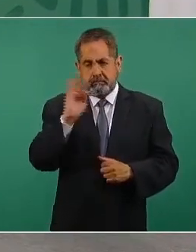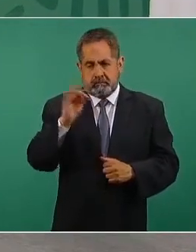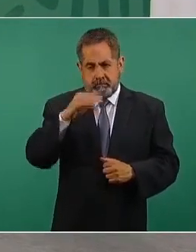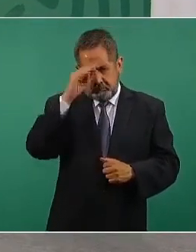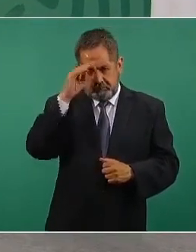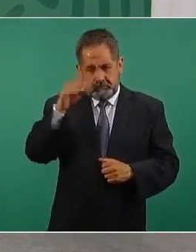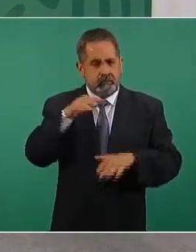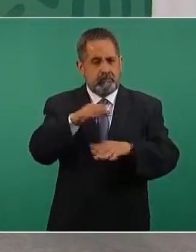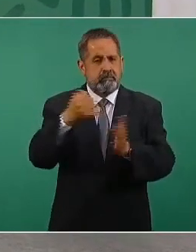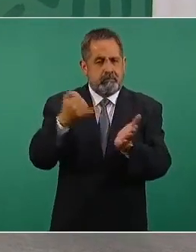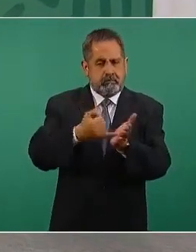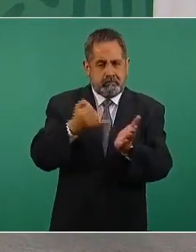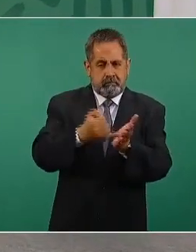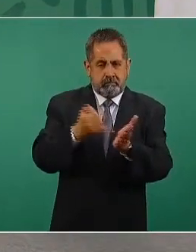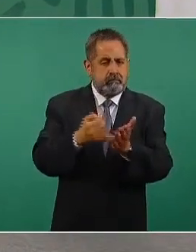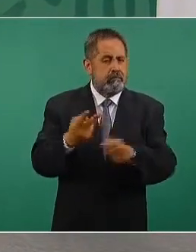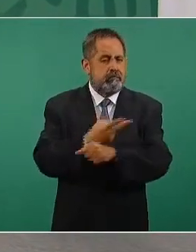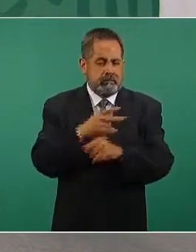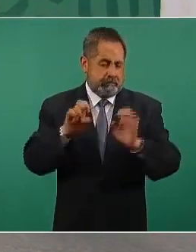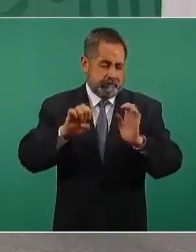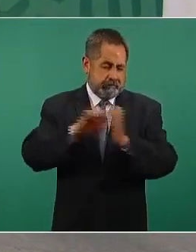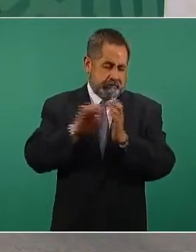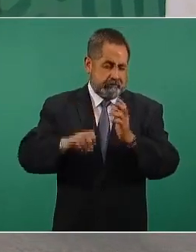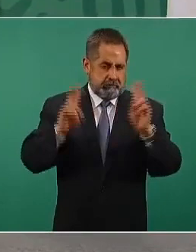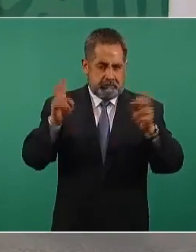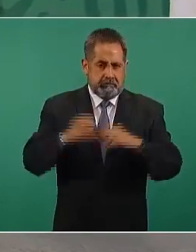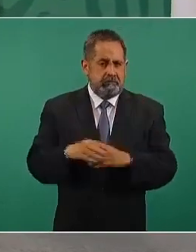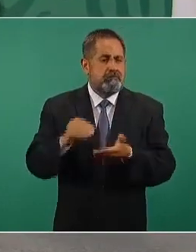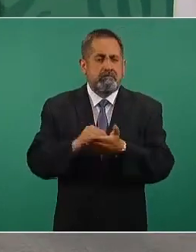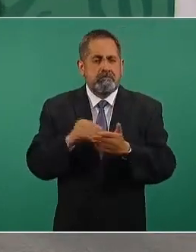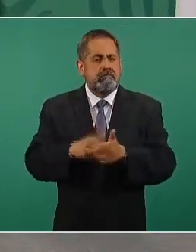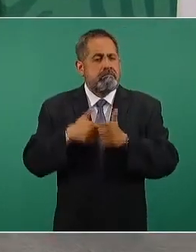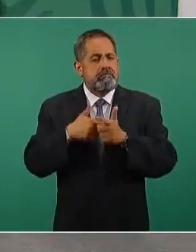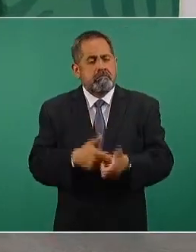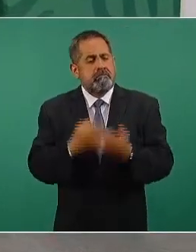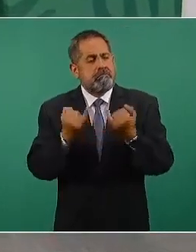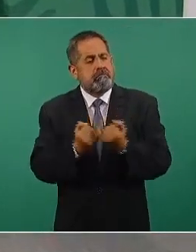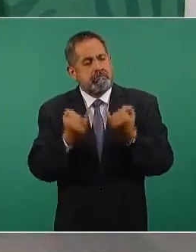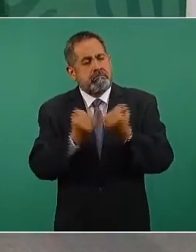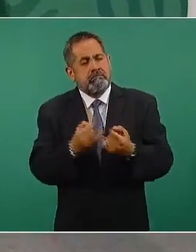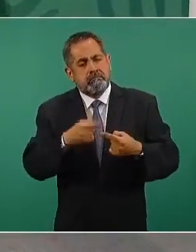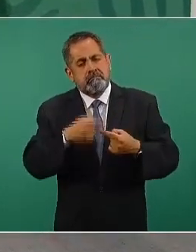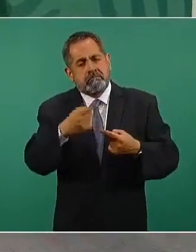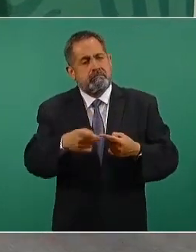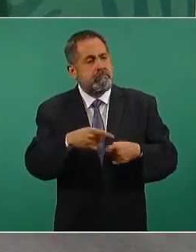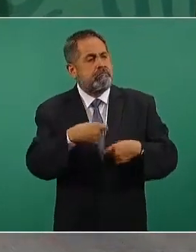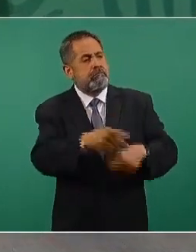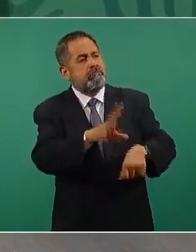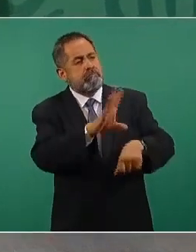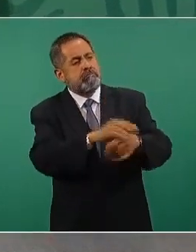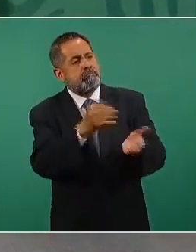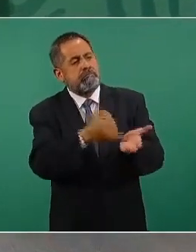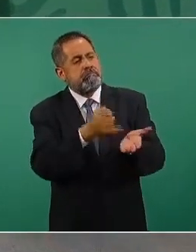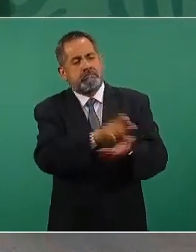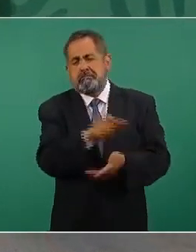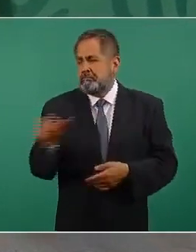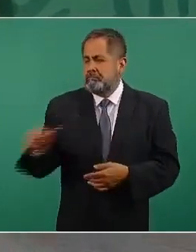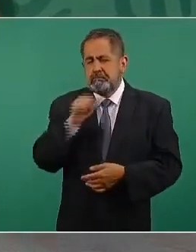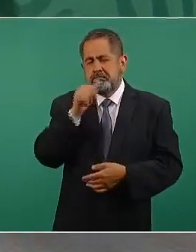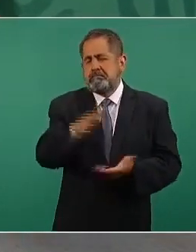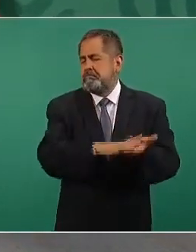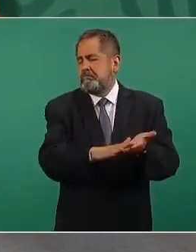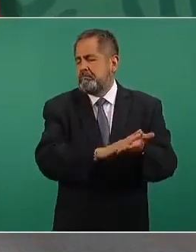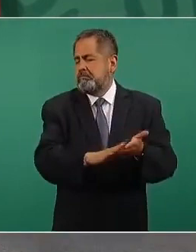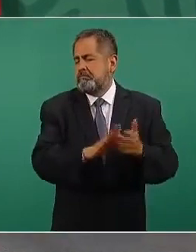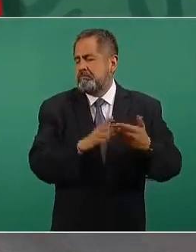los impuestos? ¿Seguirían condonando los impuestos a